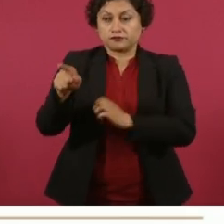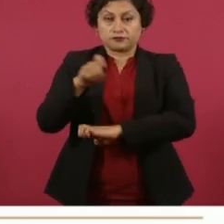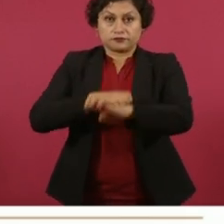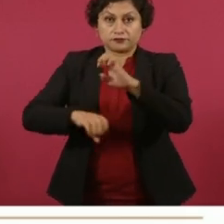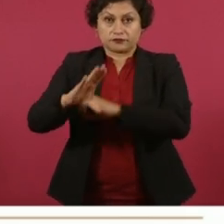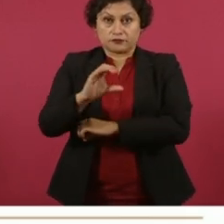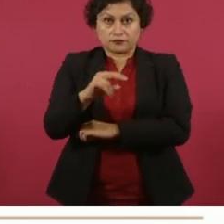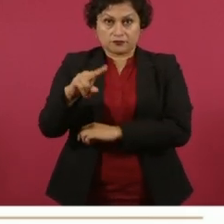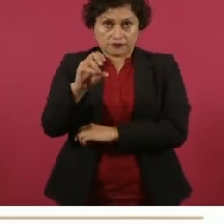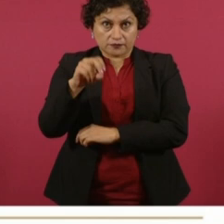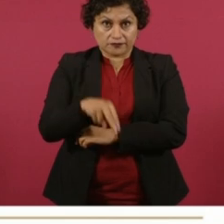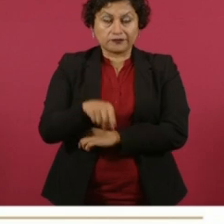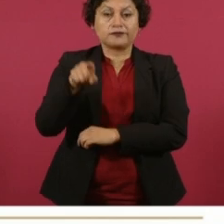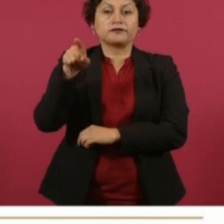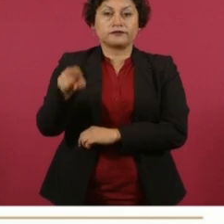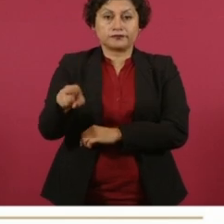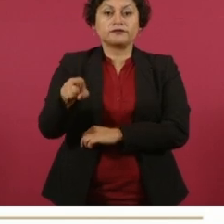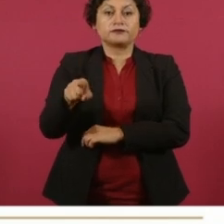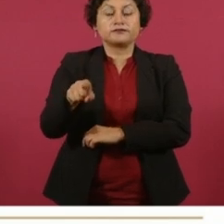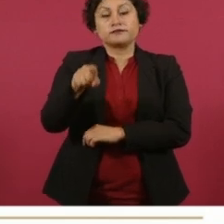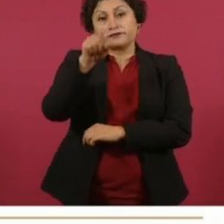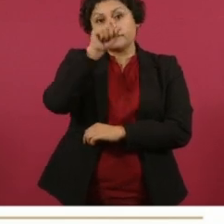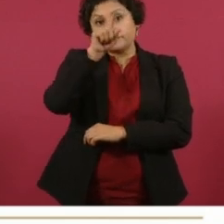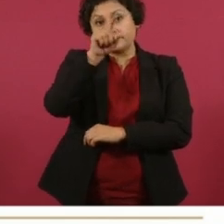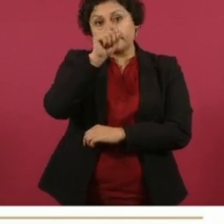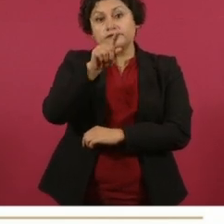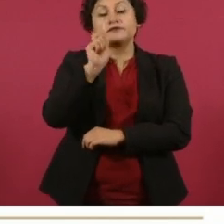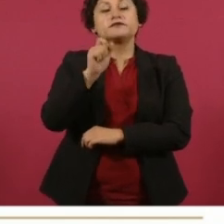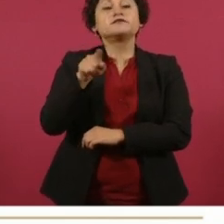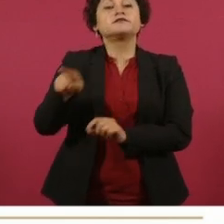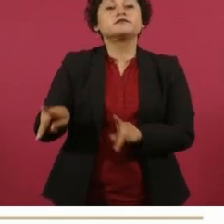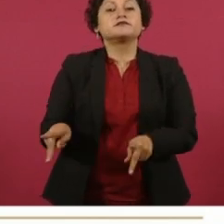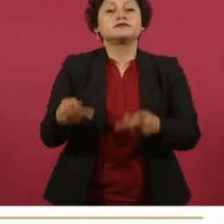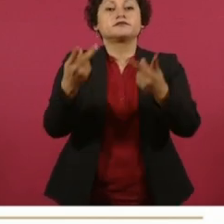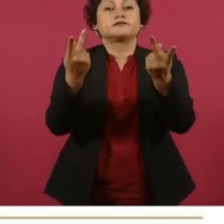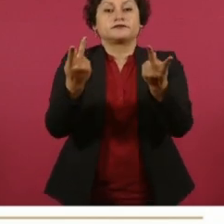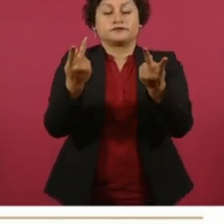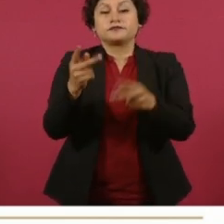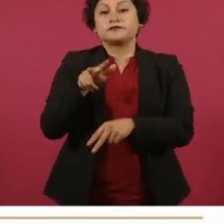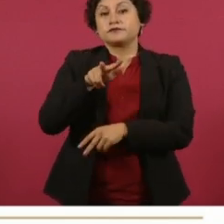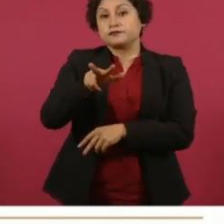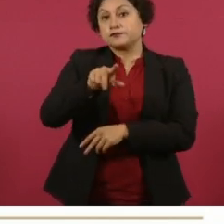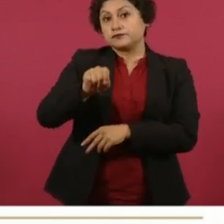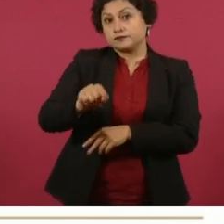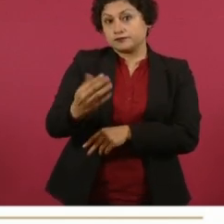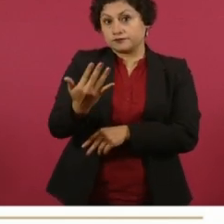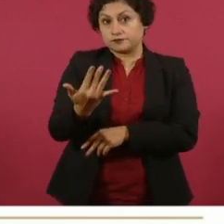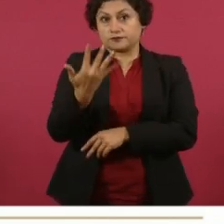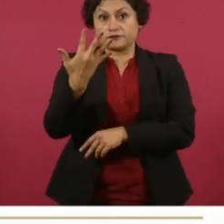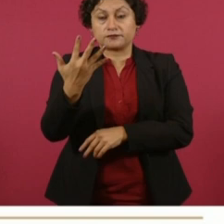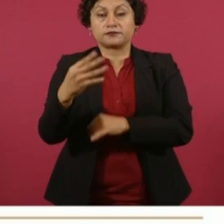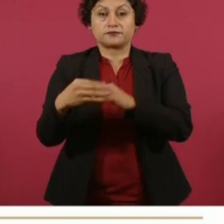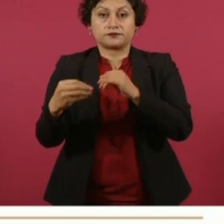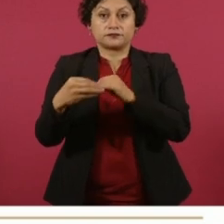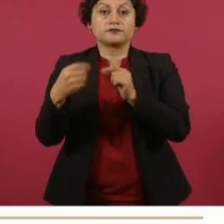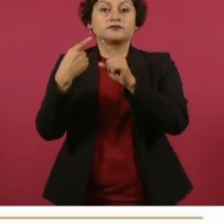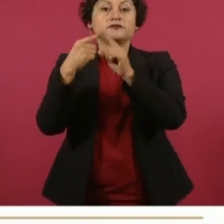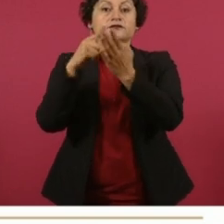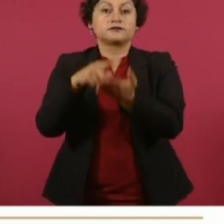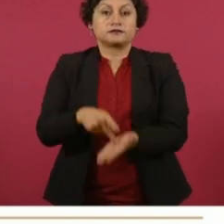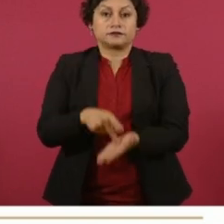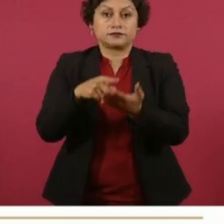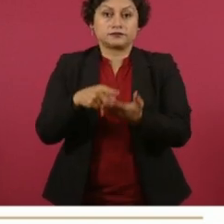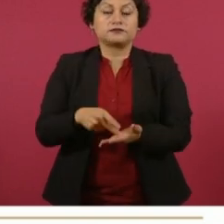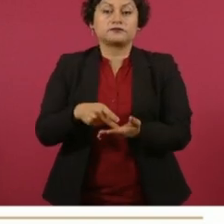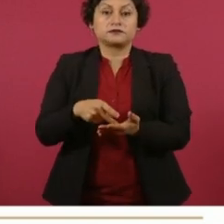Cañón, en Totatiche, Jalisco, ofertó el gas a 18 pesos 55 centavos kilogramo,